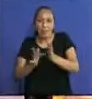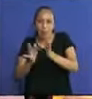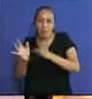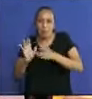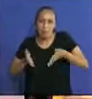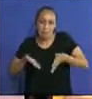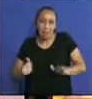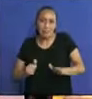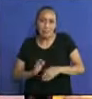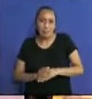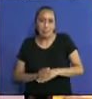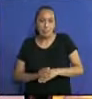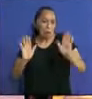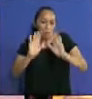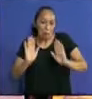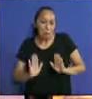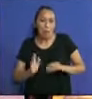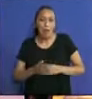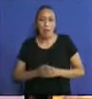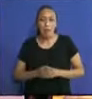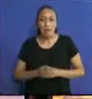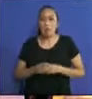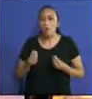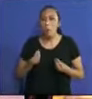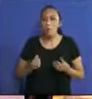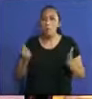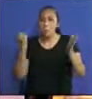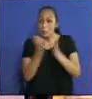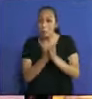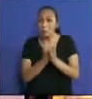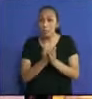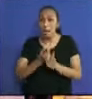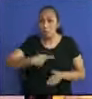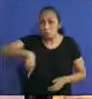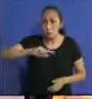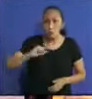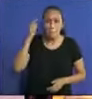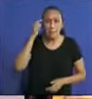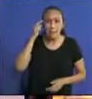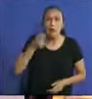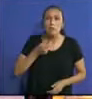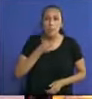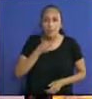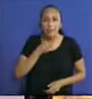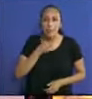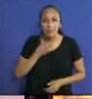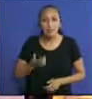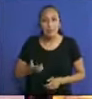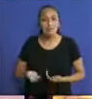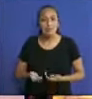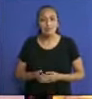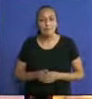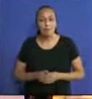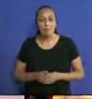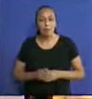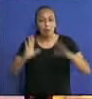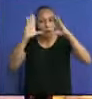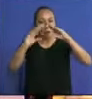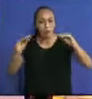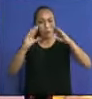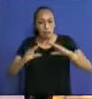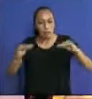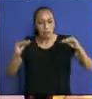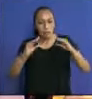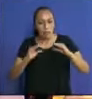Es como un símbolo de lo que quisiéramos, que la Navidad entre y esté en el hogar